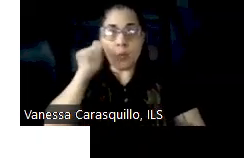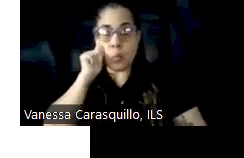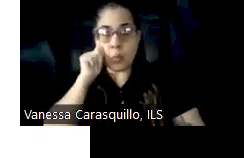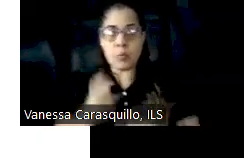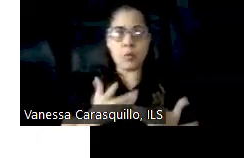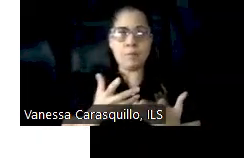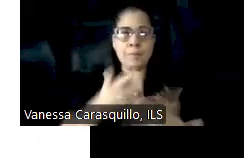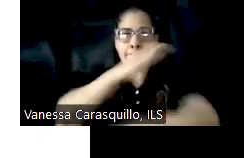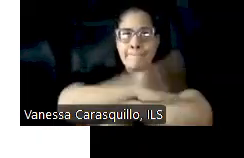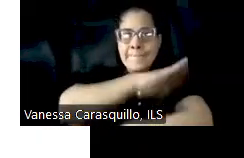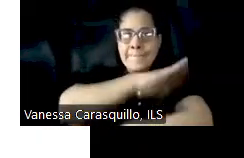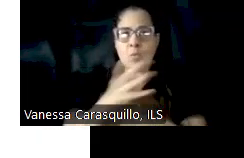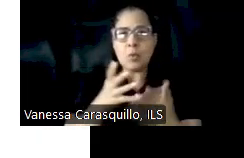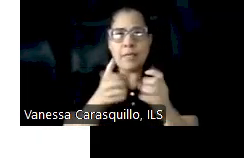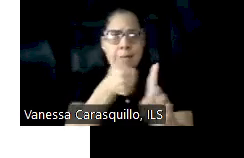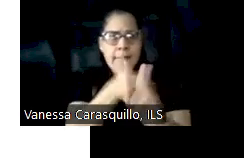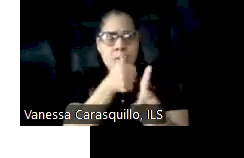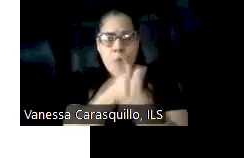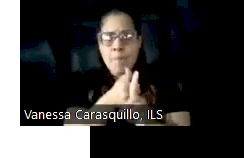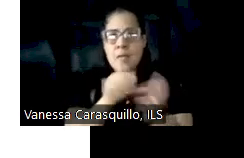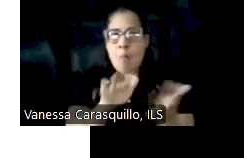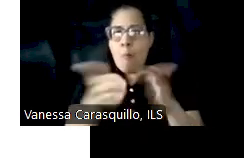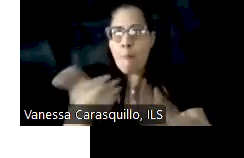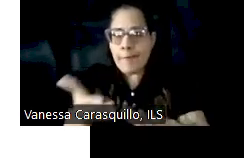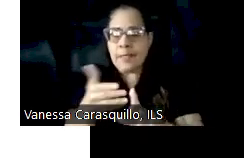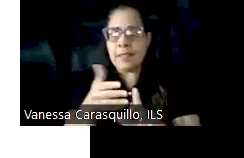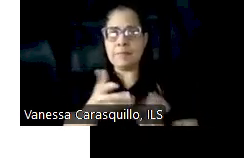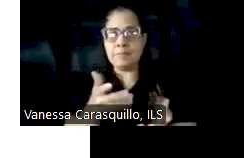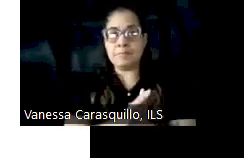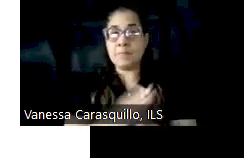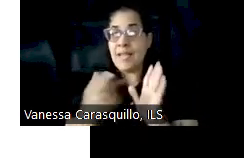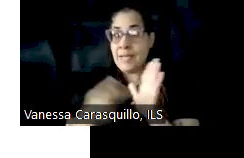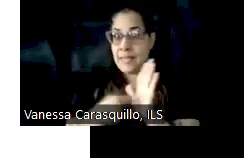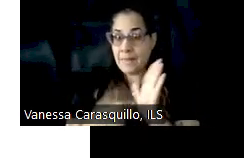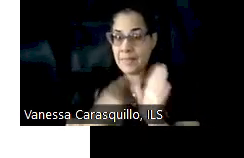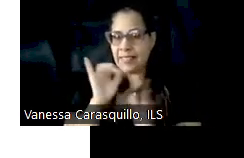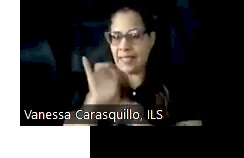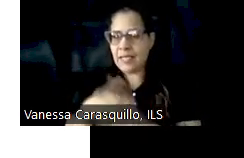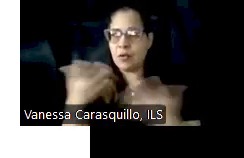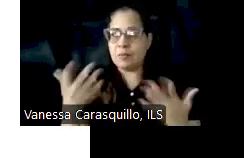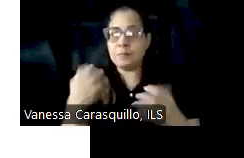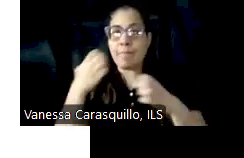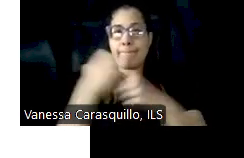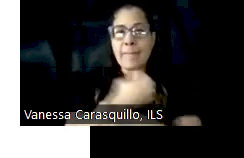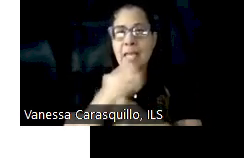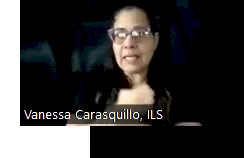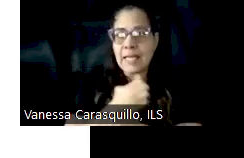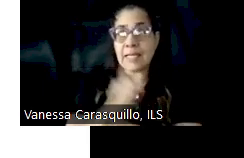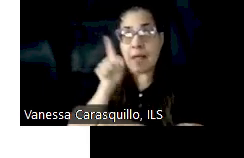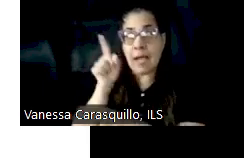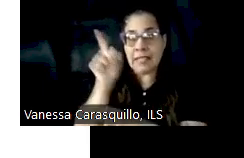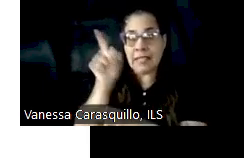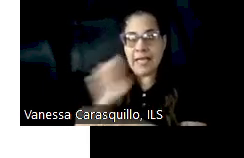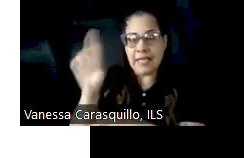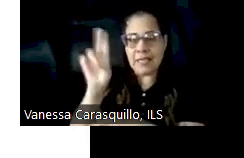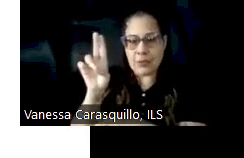ido aumentando la prevalencia. Algunas veces esto hace referencia a estadísticas de Estados Unidos